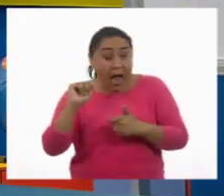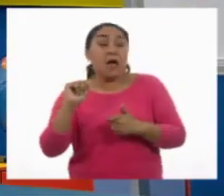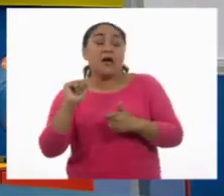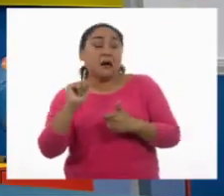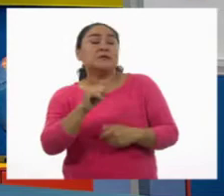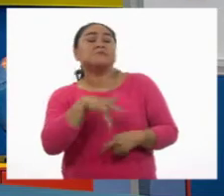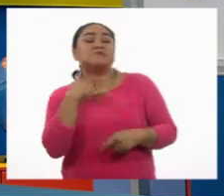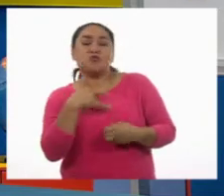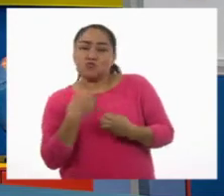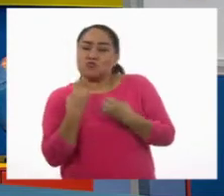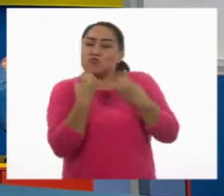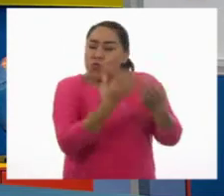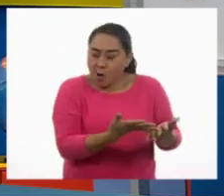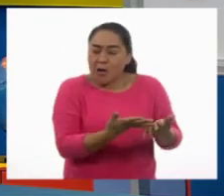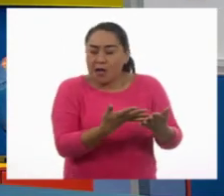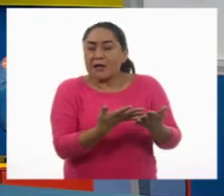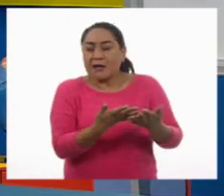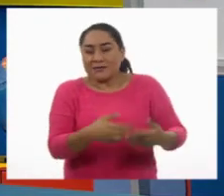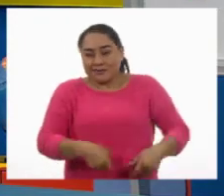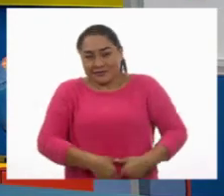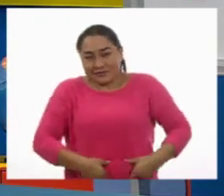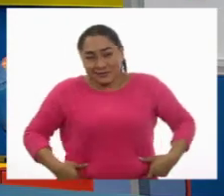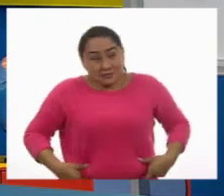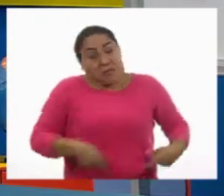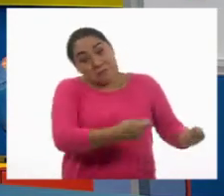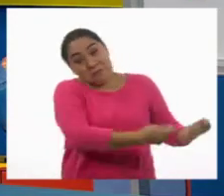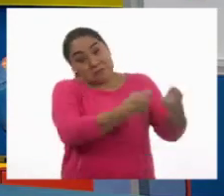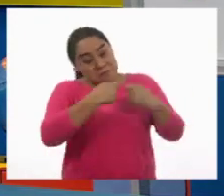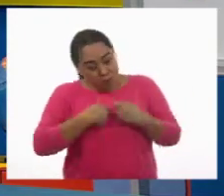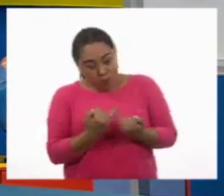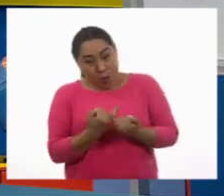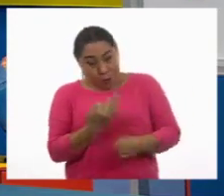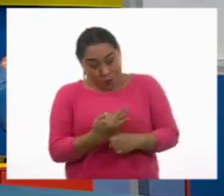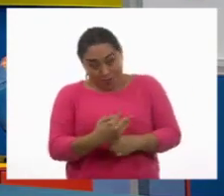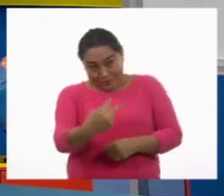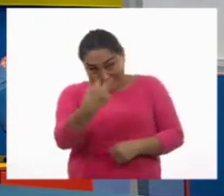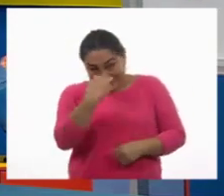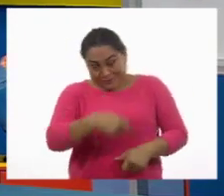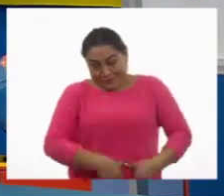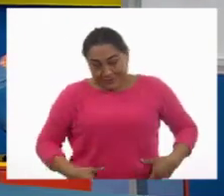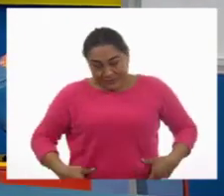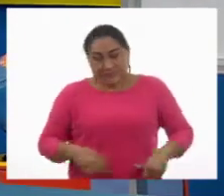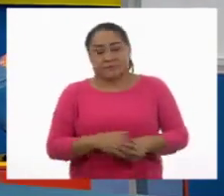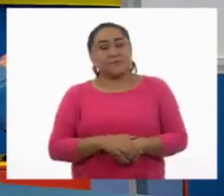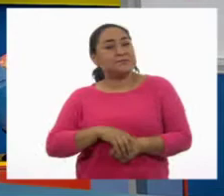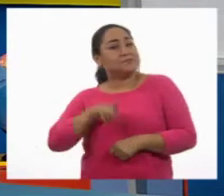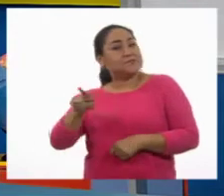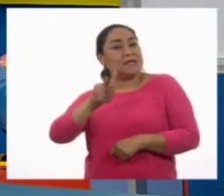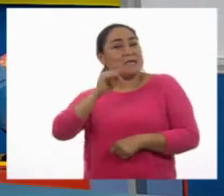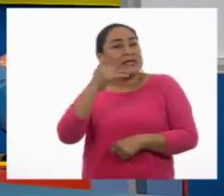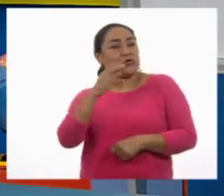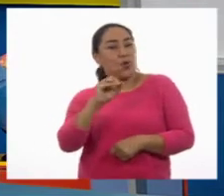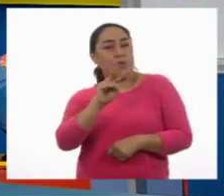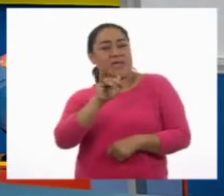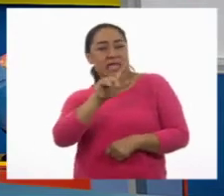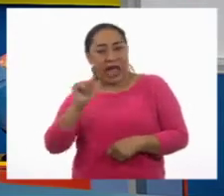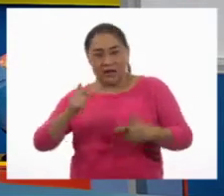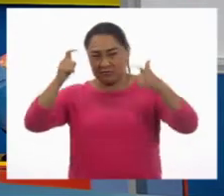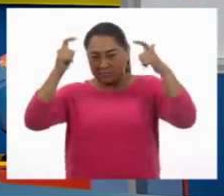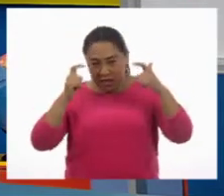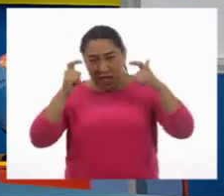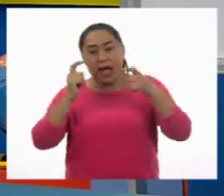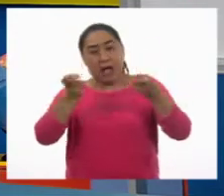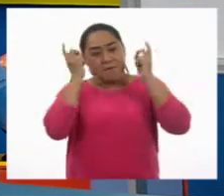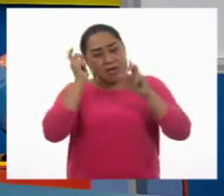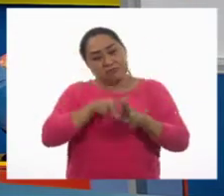este cinturón que traigo puesto. Según me cuenta mi abuela, Pancho Villa se bajó de su caballote y se